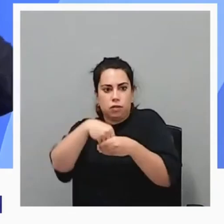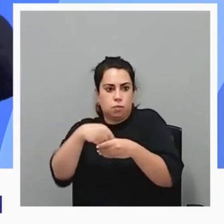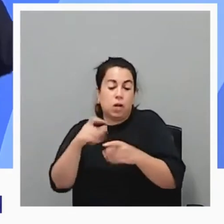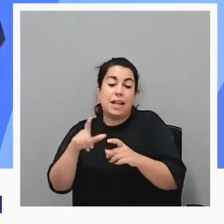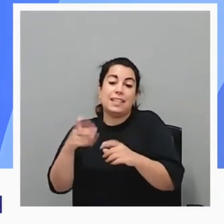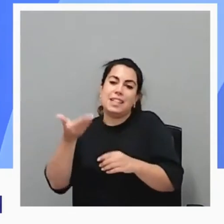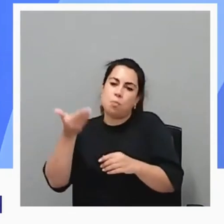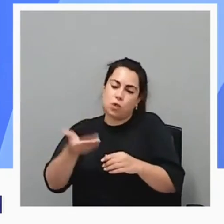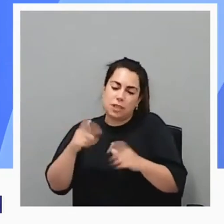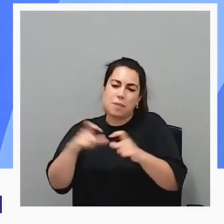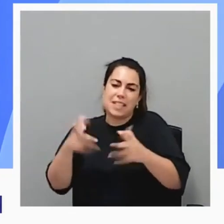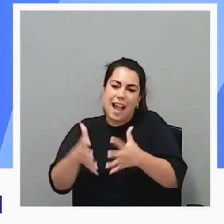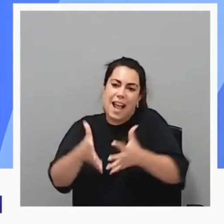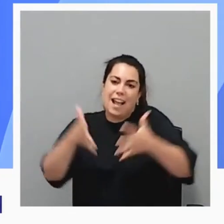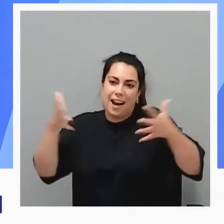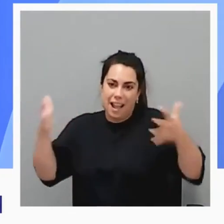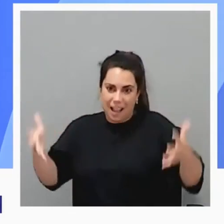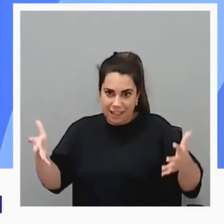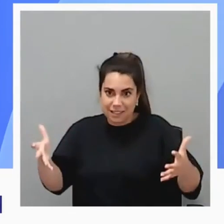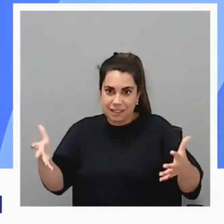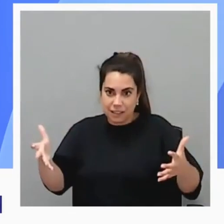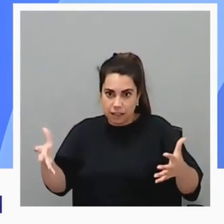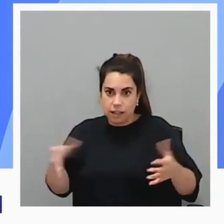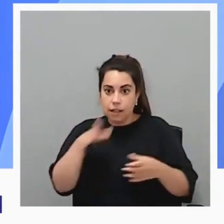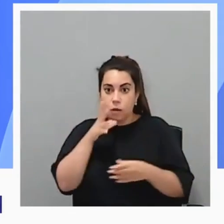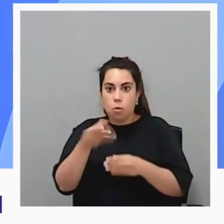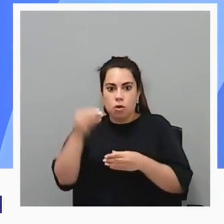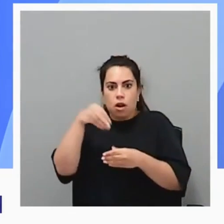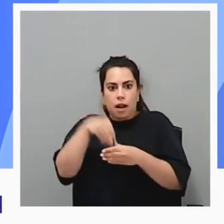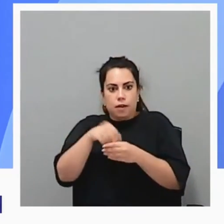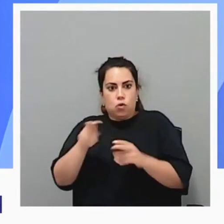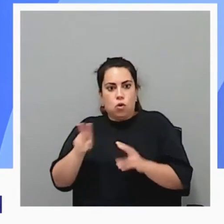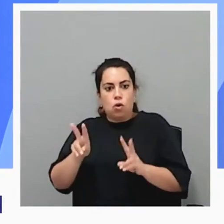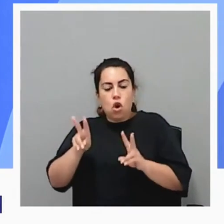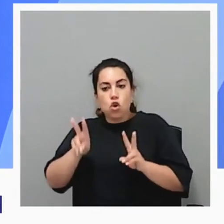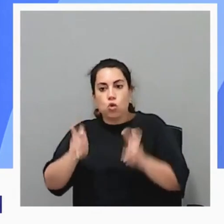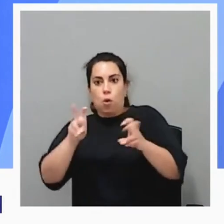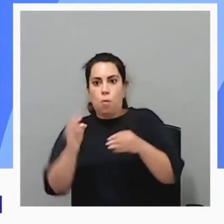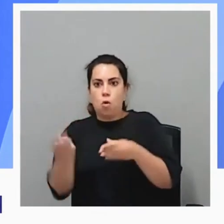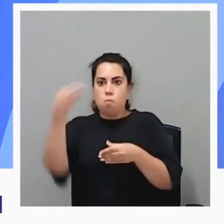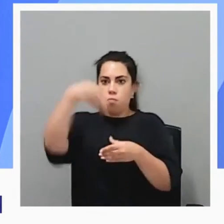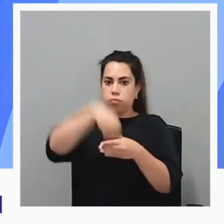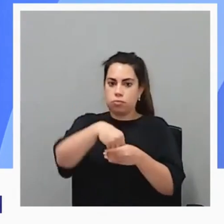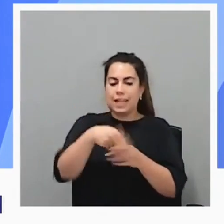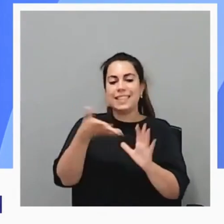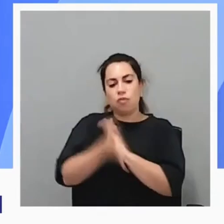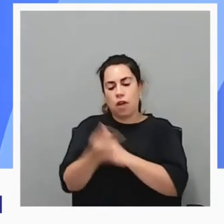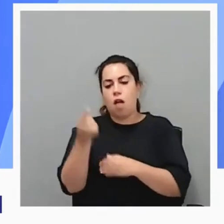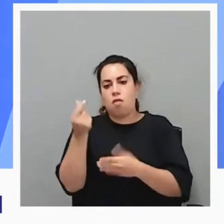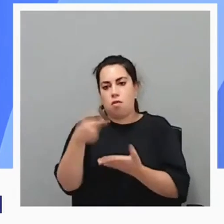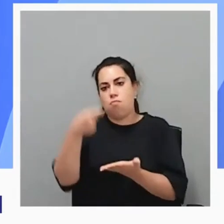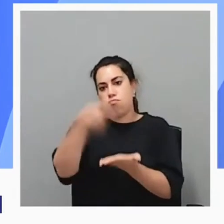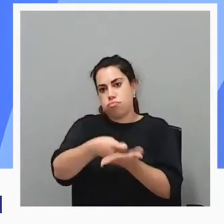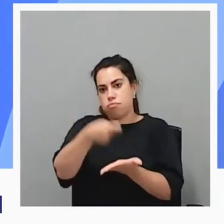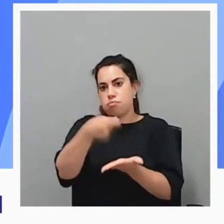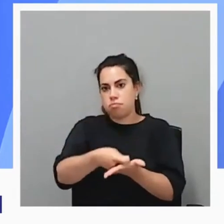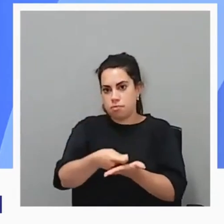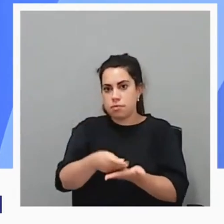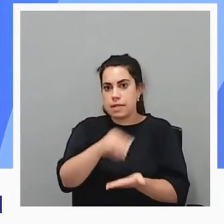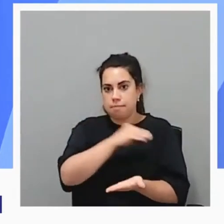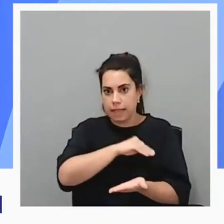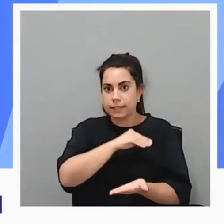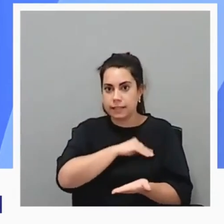porque llevar a la actividad productiva un invento, una novedad, requería grandes inversiones normalmente. Pues